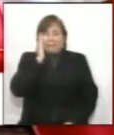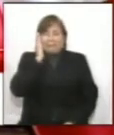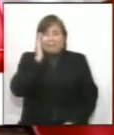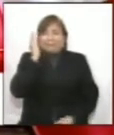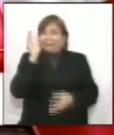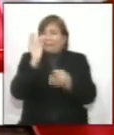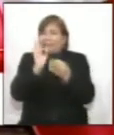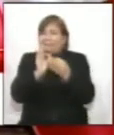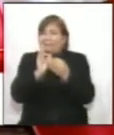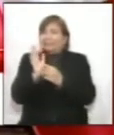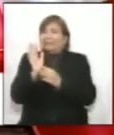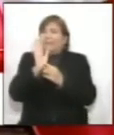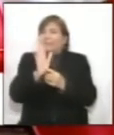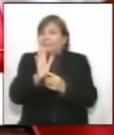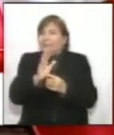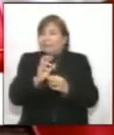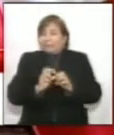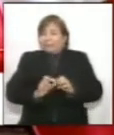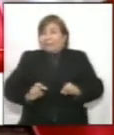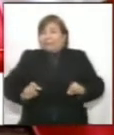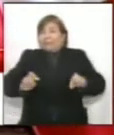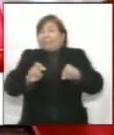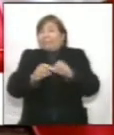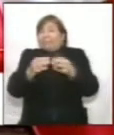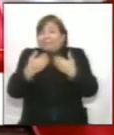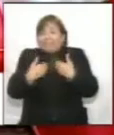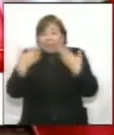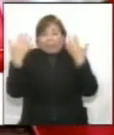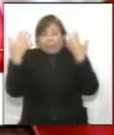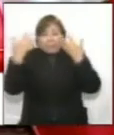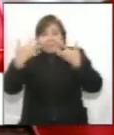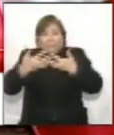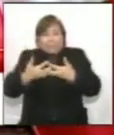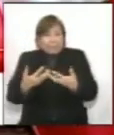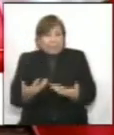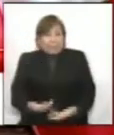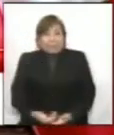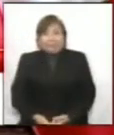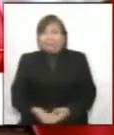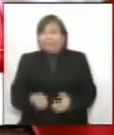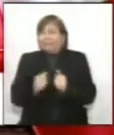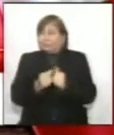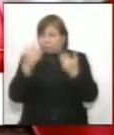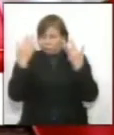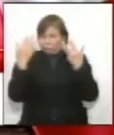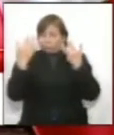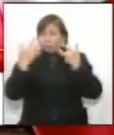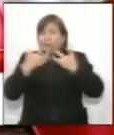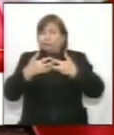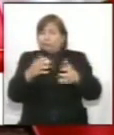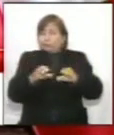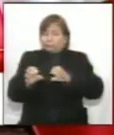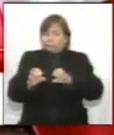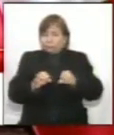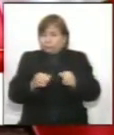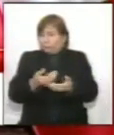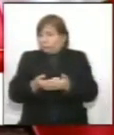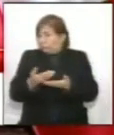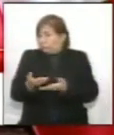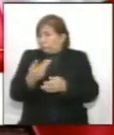que una presentación en el Parlamento Nacional tiene que haber consensos. Consensos que creo que en los hechos a él le han